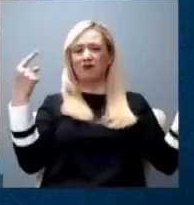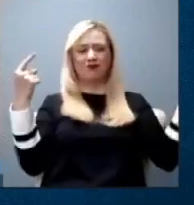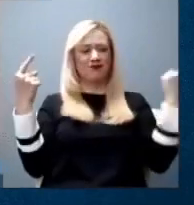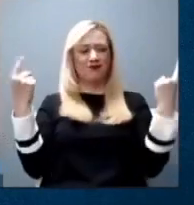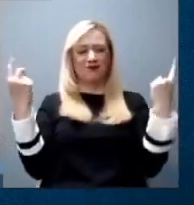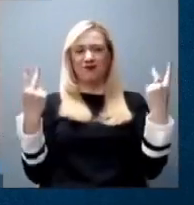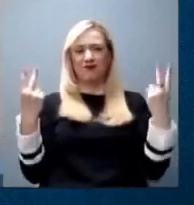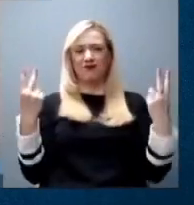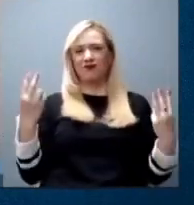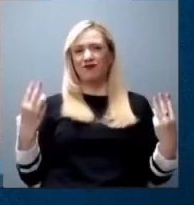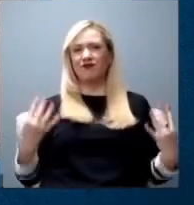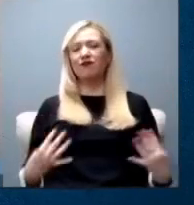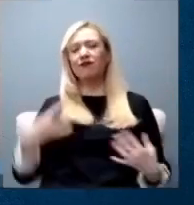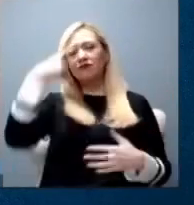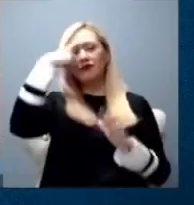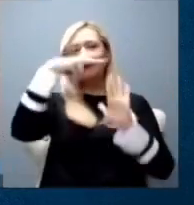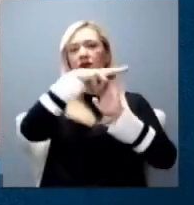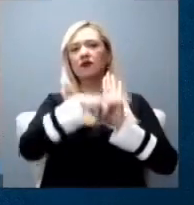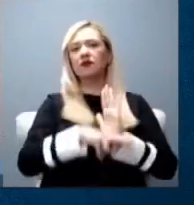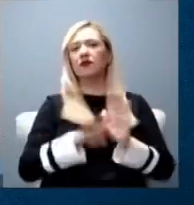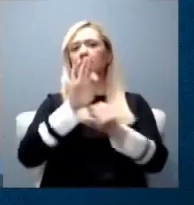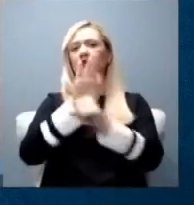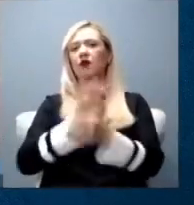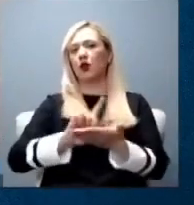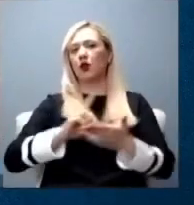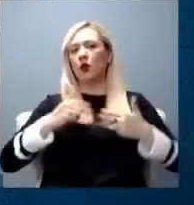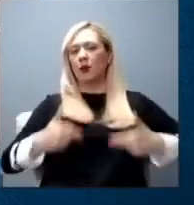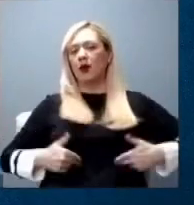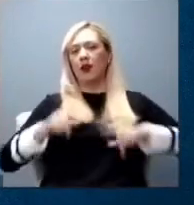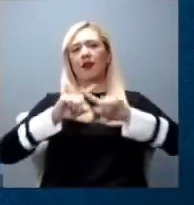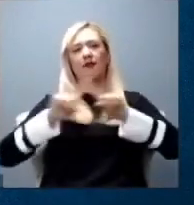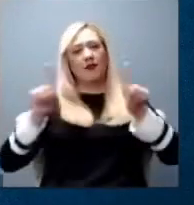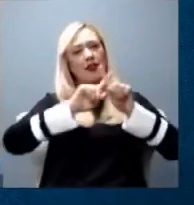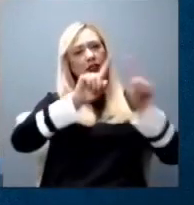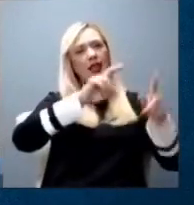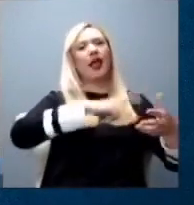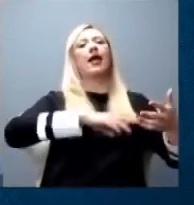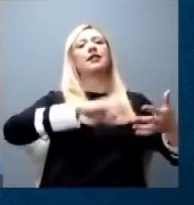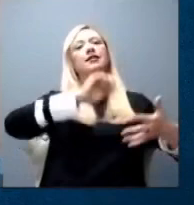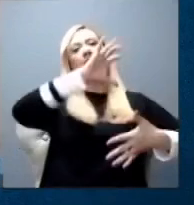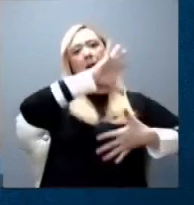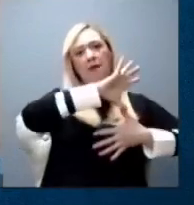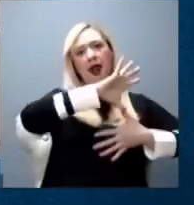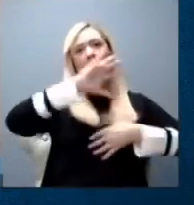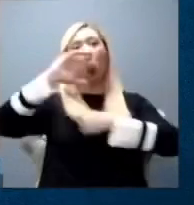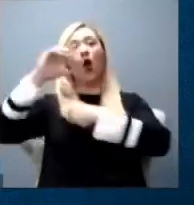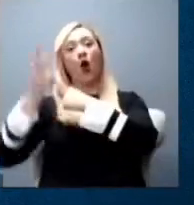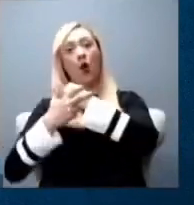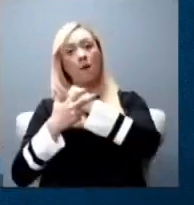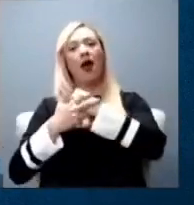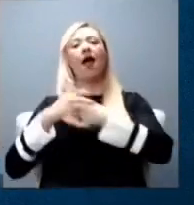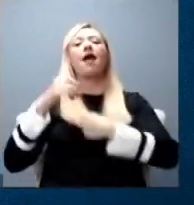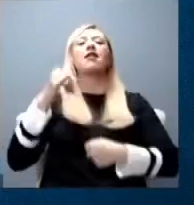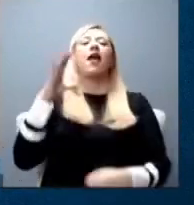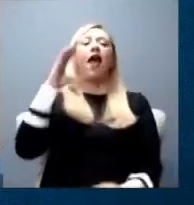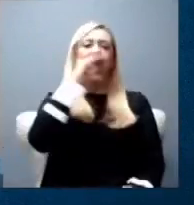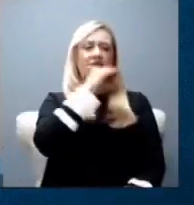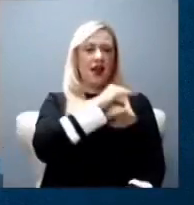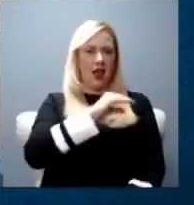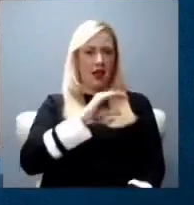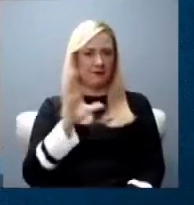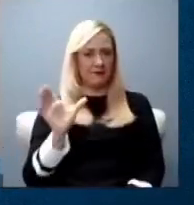los derechos humanos en diferentes regiones, como dije, en las Américas, en Europa y en África.